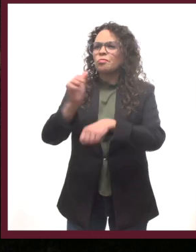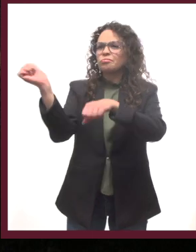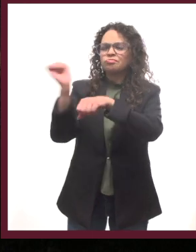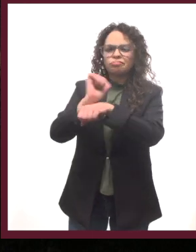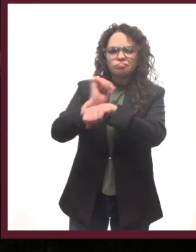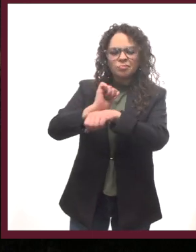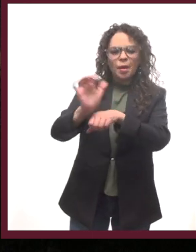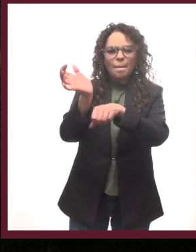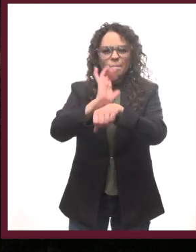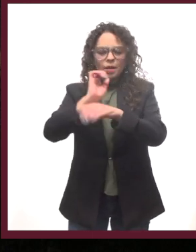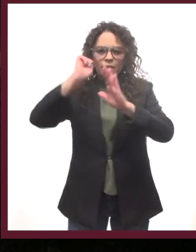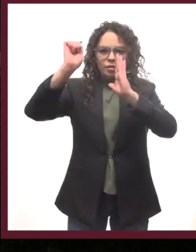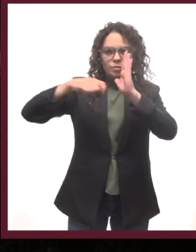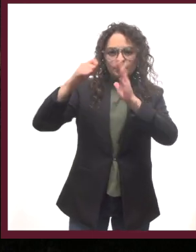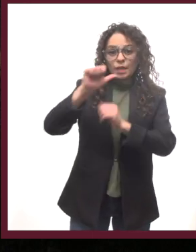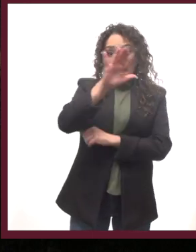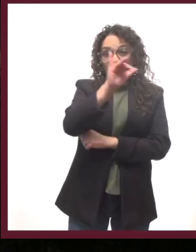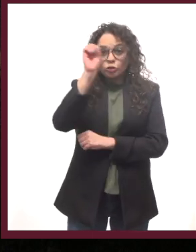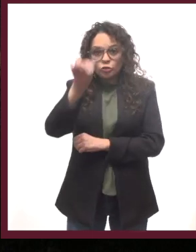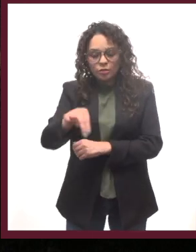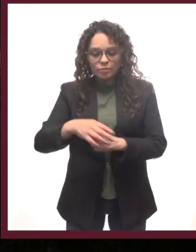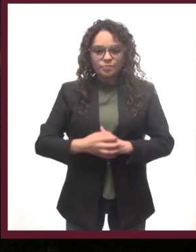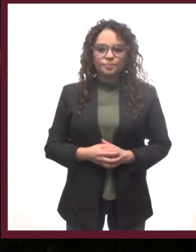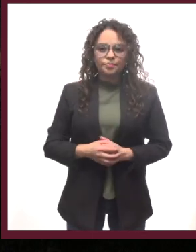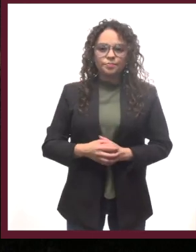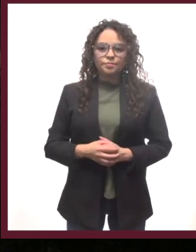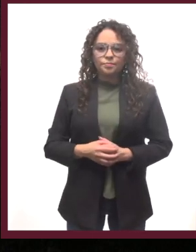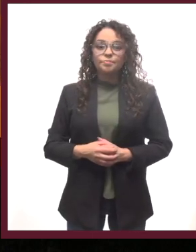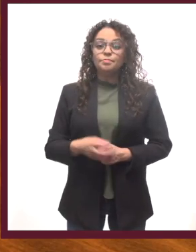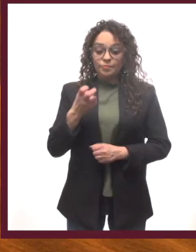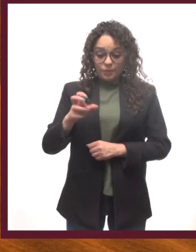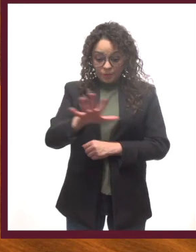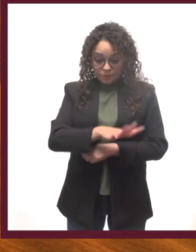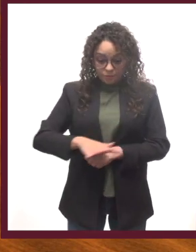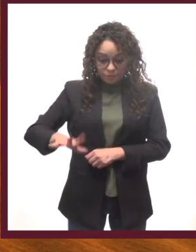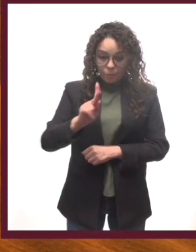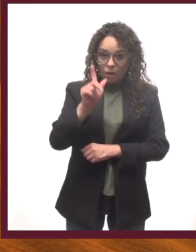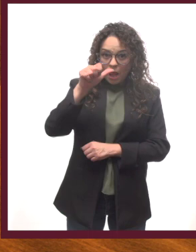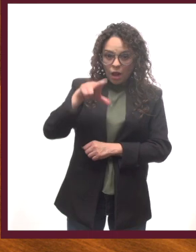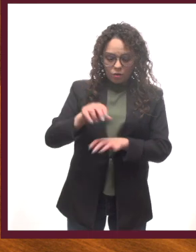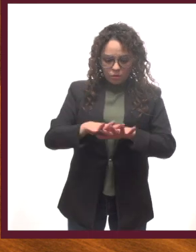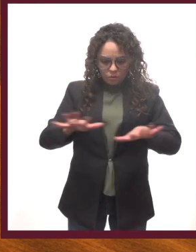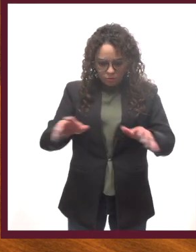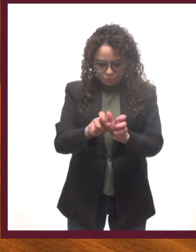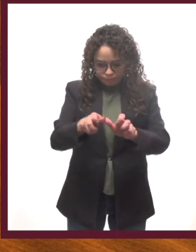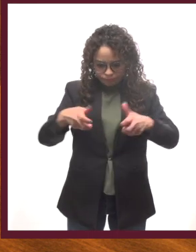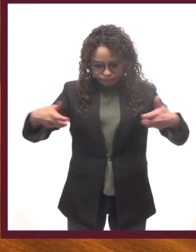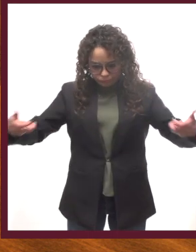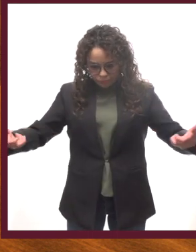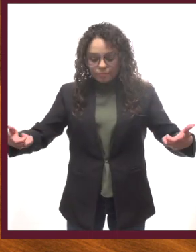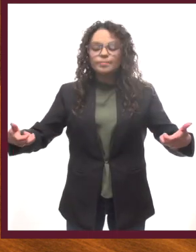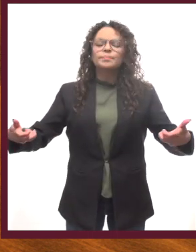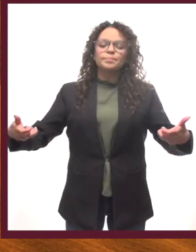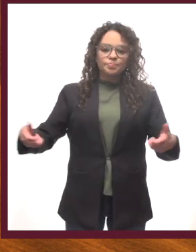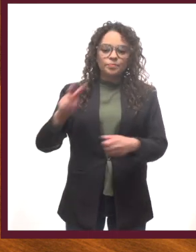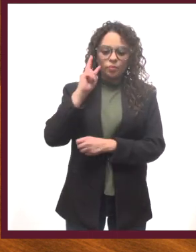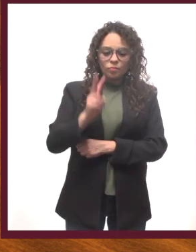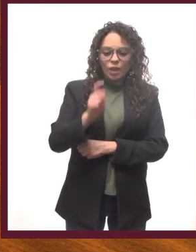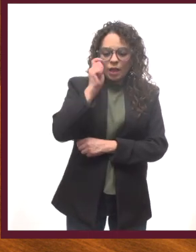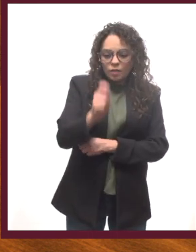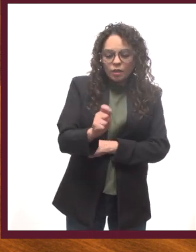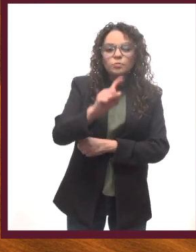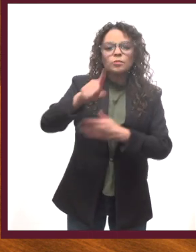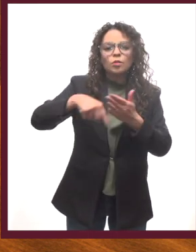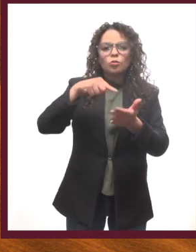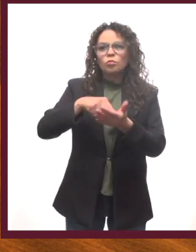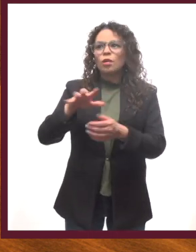en las películas de ciencia ficción o los westerns. El plano general continúa siendo una toma abierta que